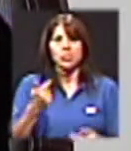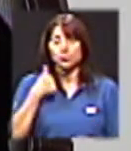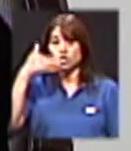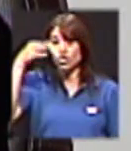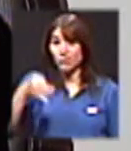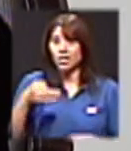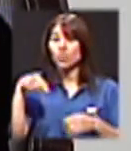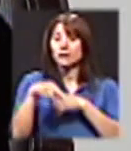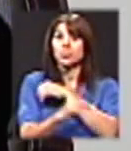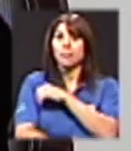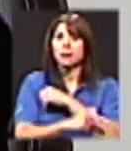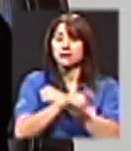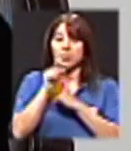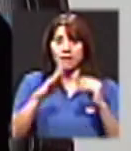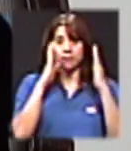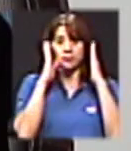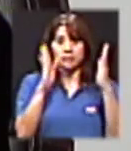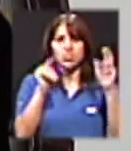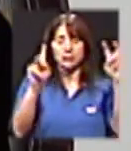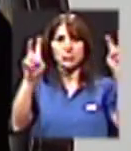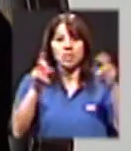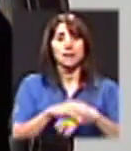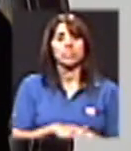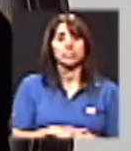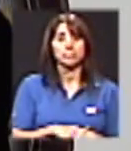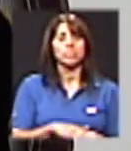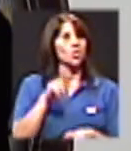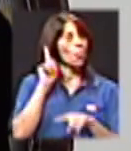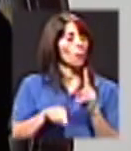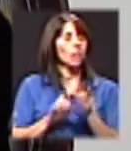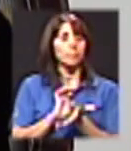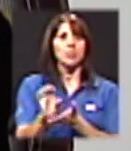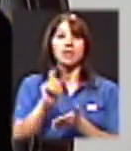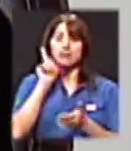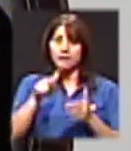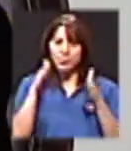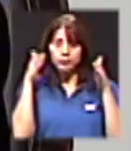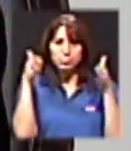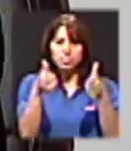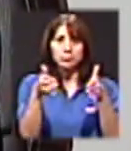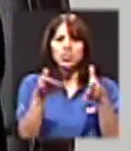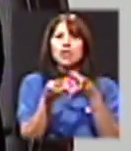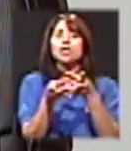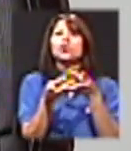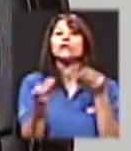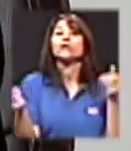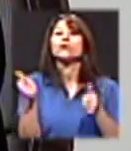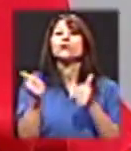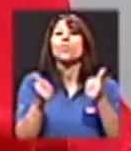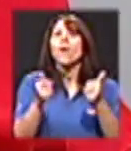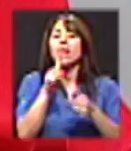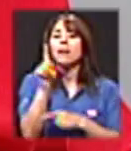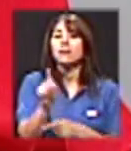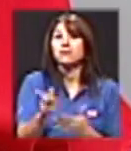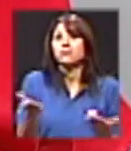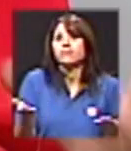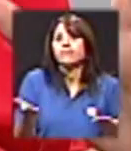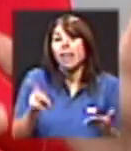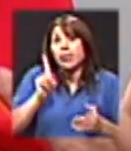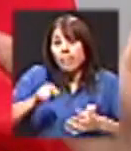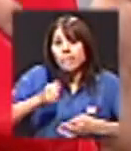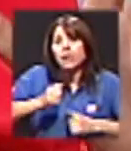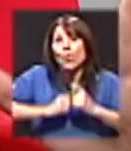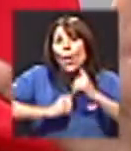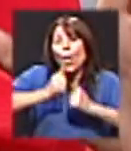país tiene que ponerle atención ineludiblemente. ¿Y cuál es la solución? Mire, no hay otra forma más que construir cárceles.